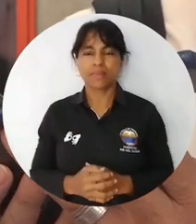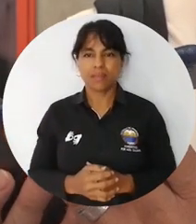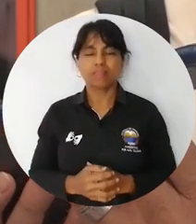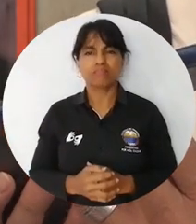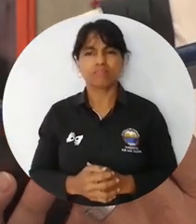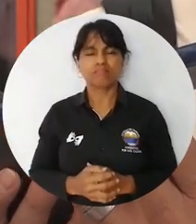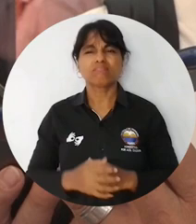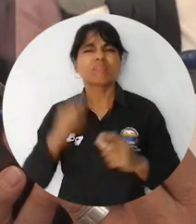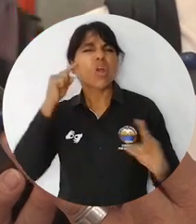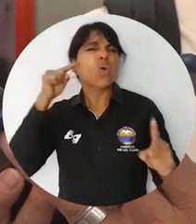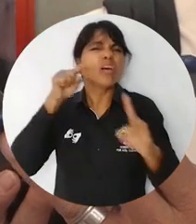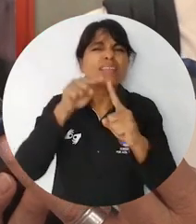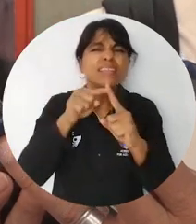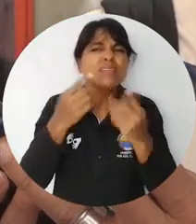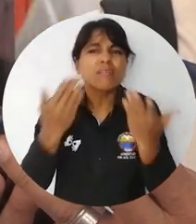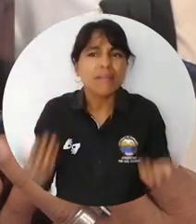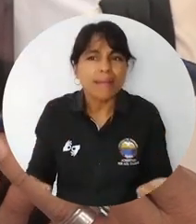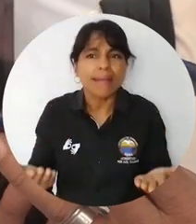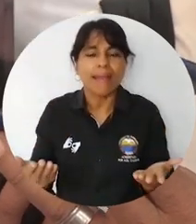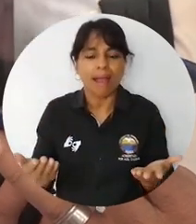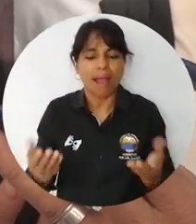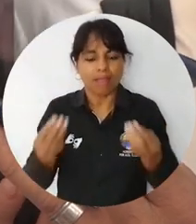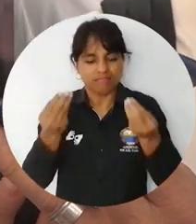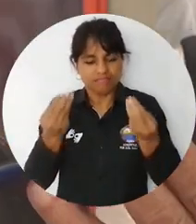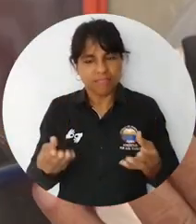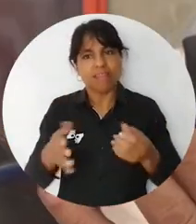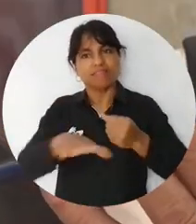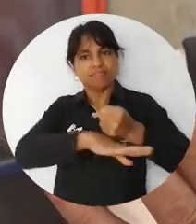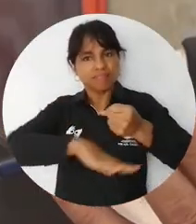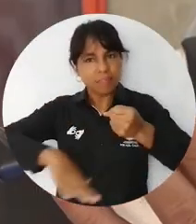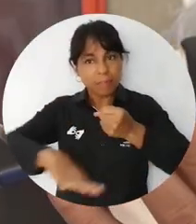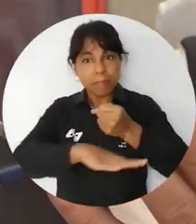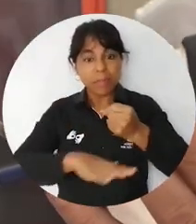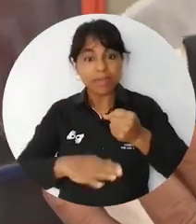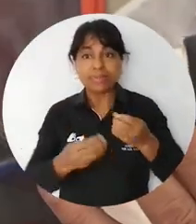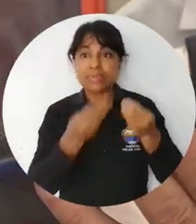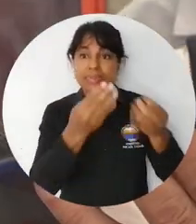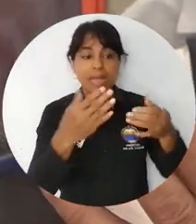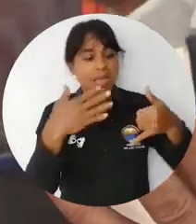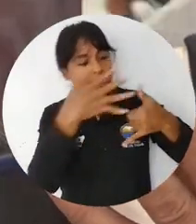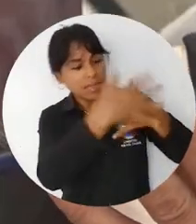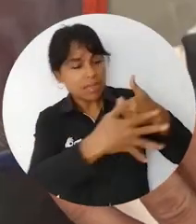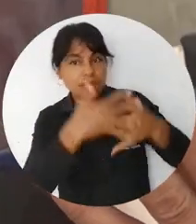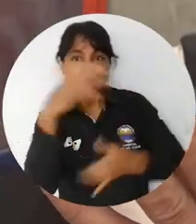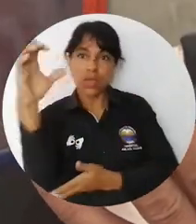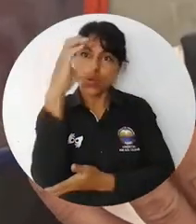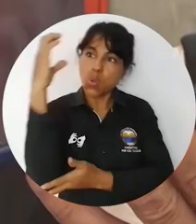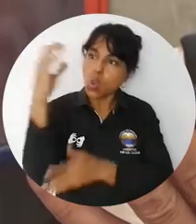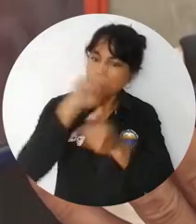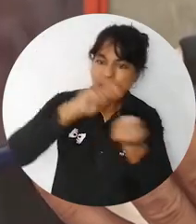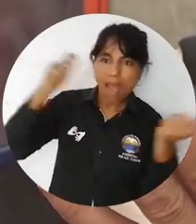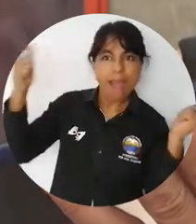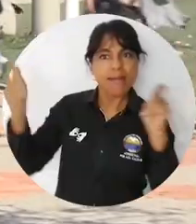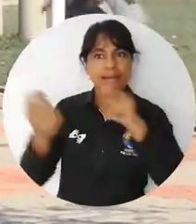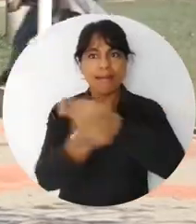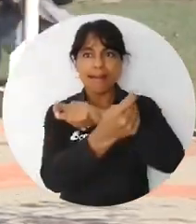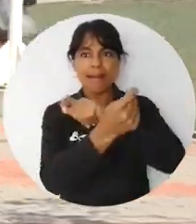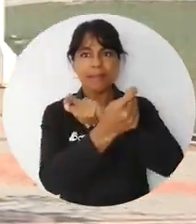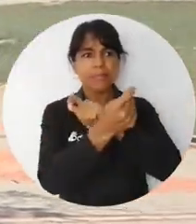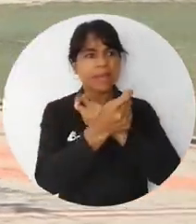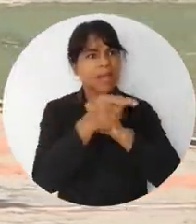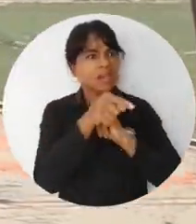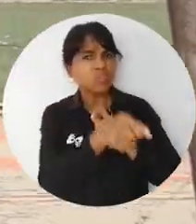Aquí lo que nosotros queremos es sentar unas bases que le permitan al país poder cambiar un modelo